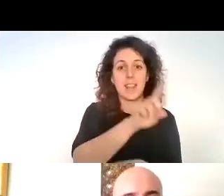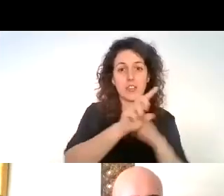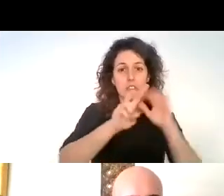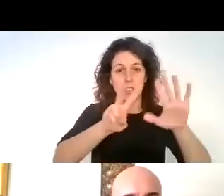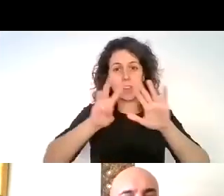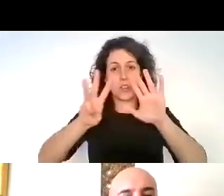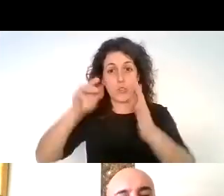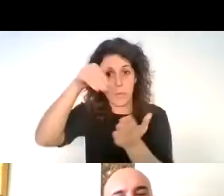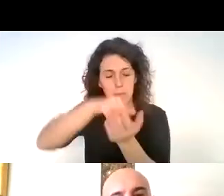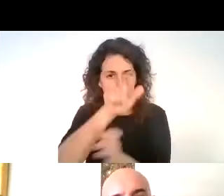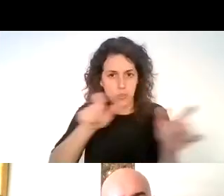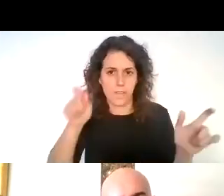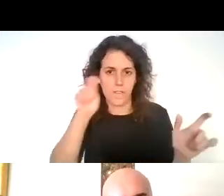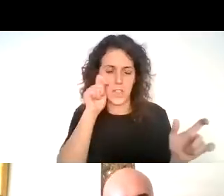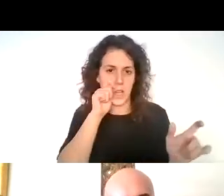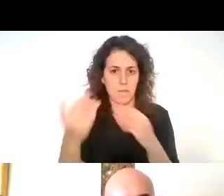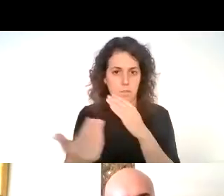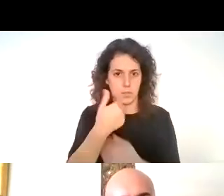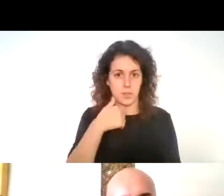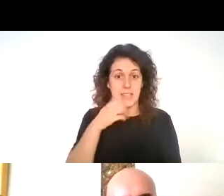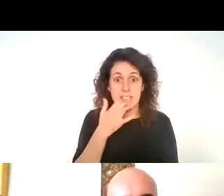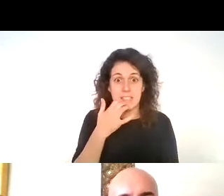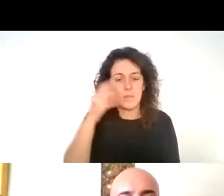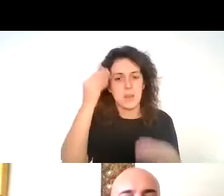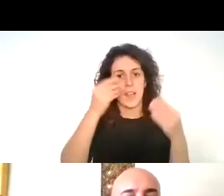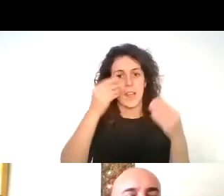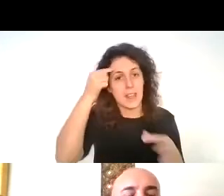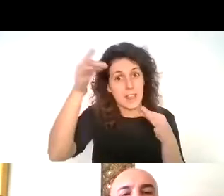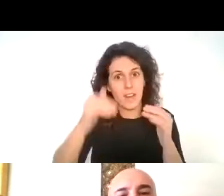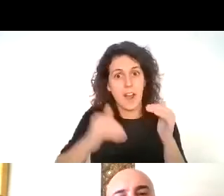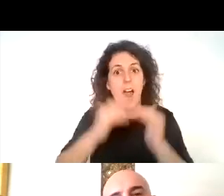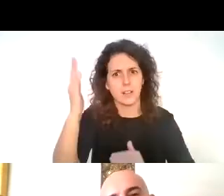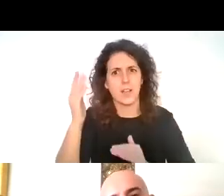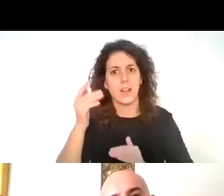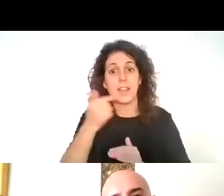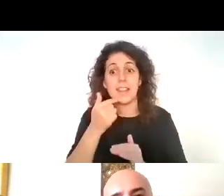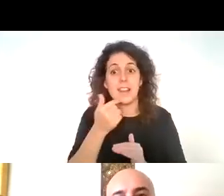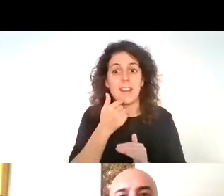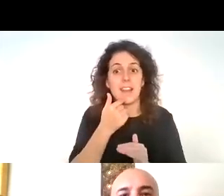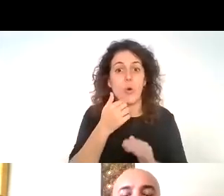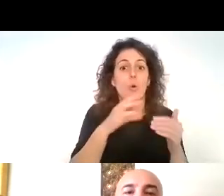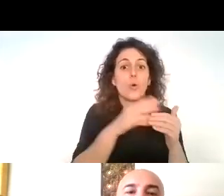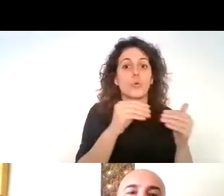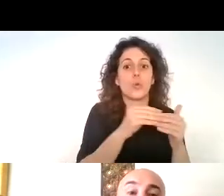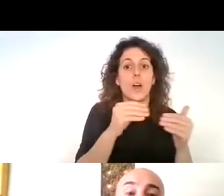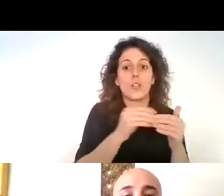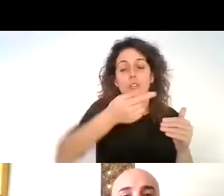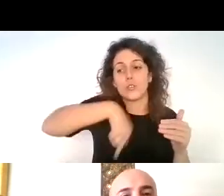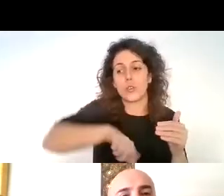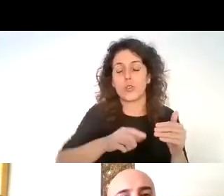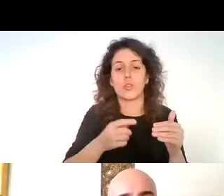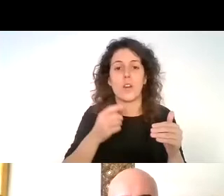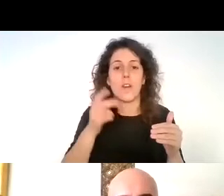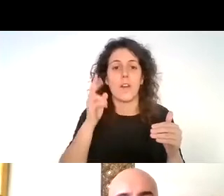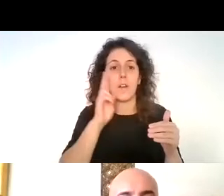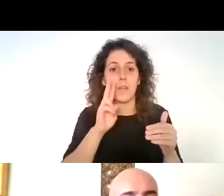178.000 personas. Si esto les parece una cifra alta, les diré que solo son los usuarios que podemos contabilizar entre las 9 de la mañana